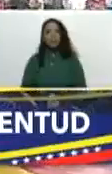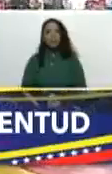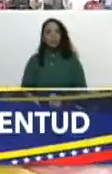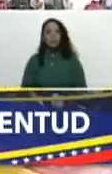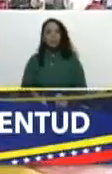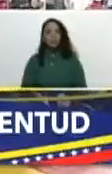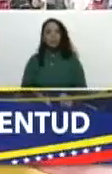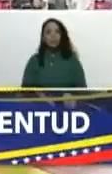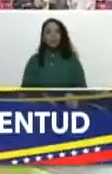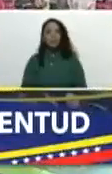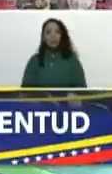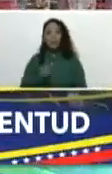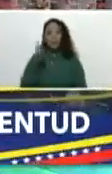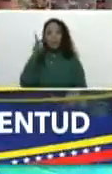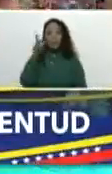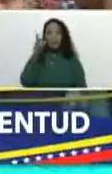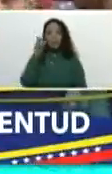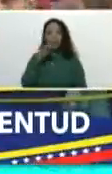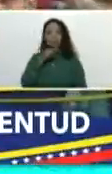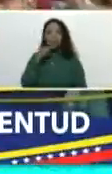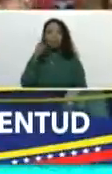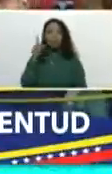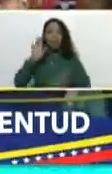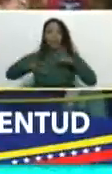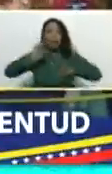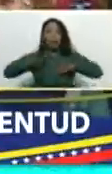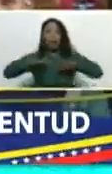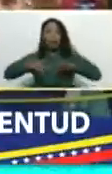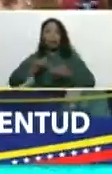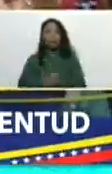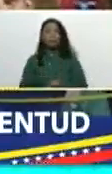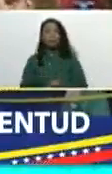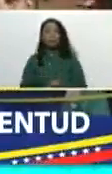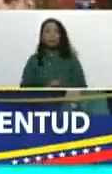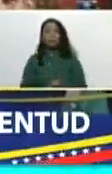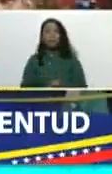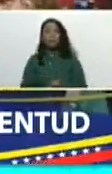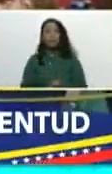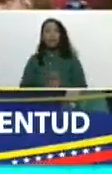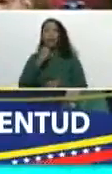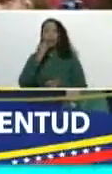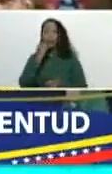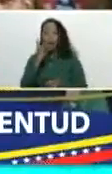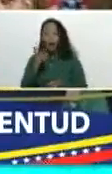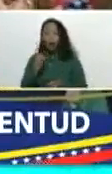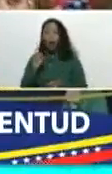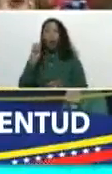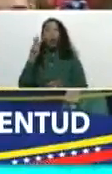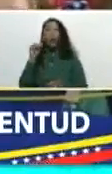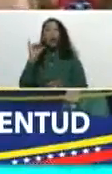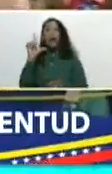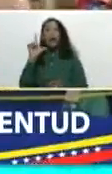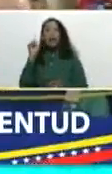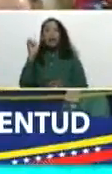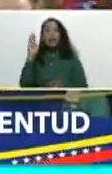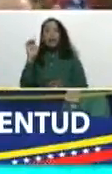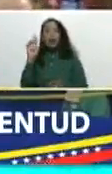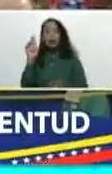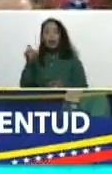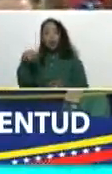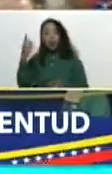Qué sabroso suena esos tambores, ¿verdad? Bueno, Wilmer José y María Betania.